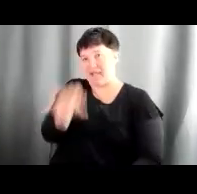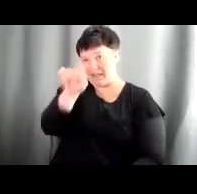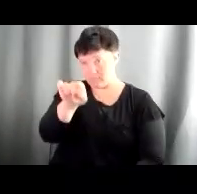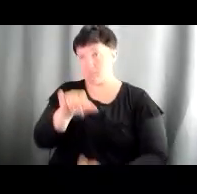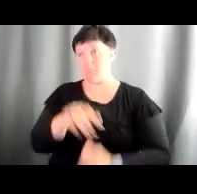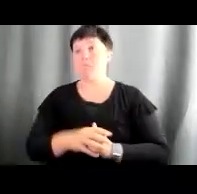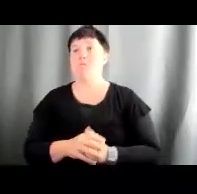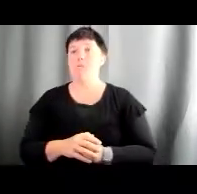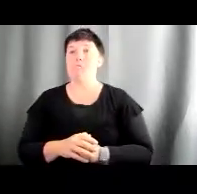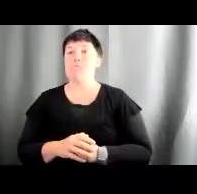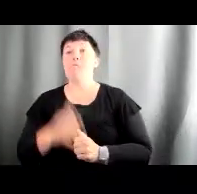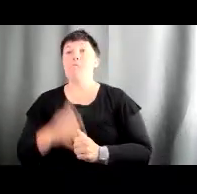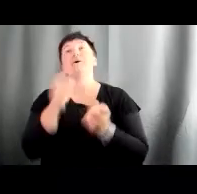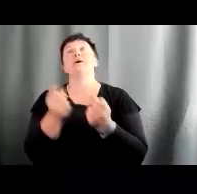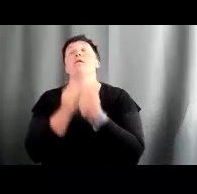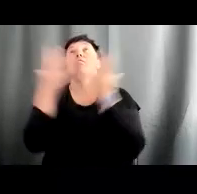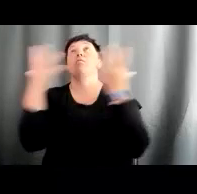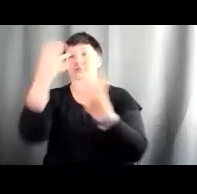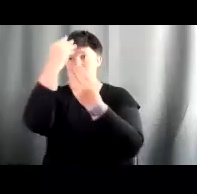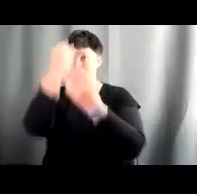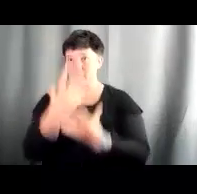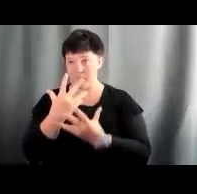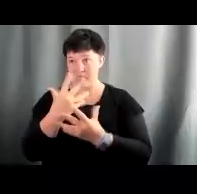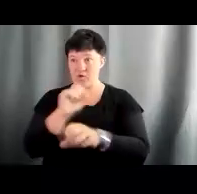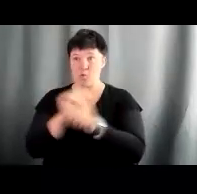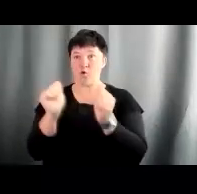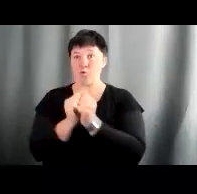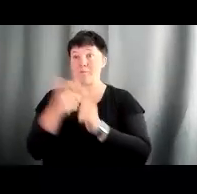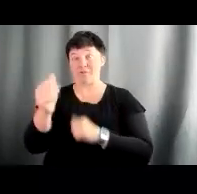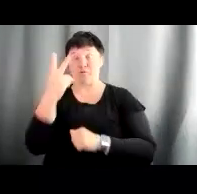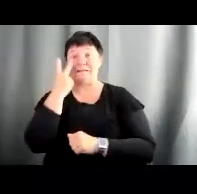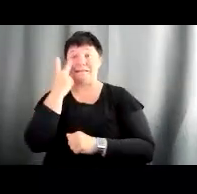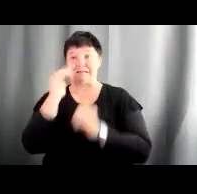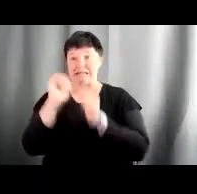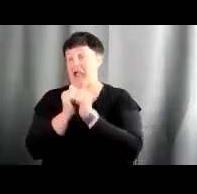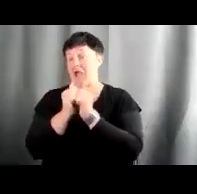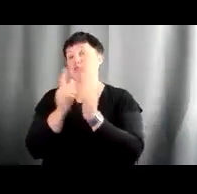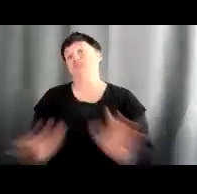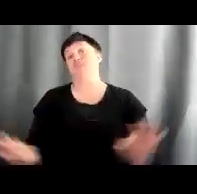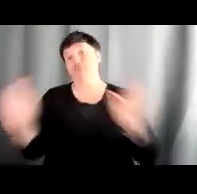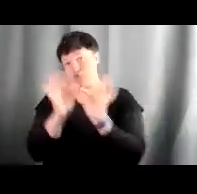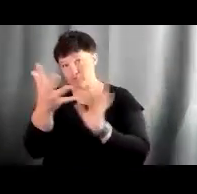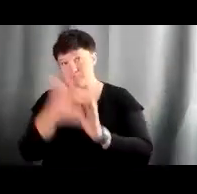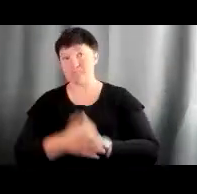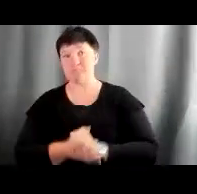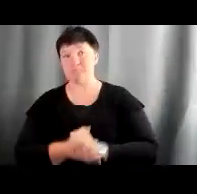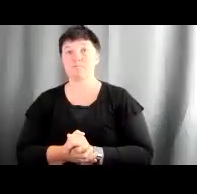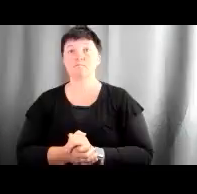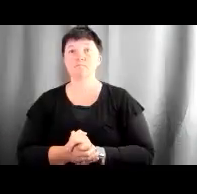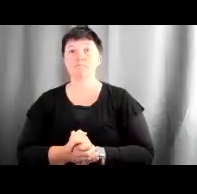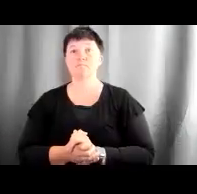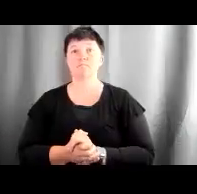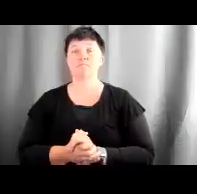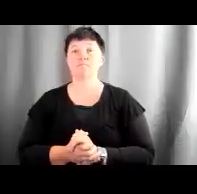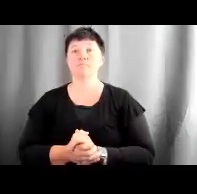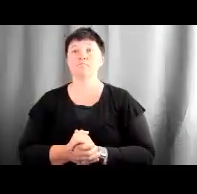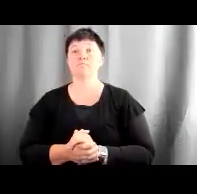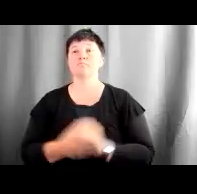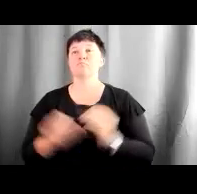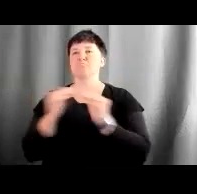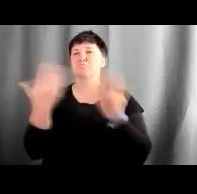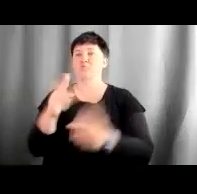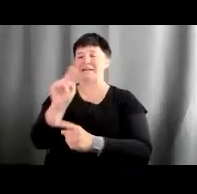muchos datos con los que trabajar, pero ya pueden ver cómo pueden ser útiles. Entonces, sobre lo que son las